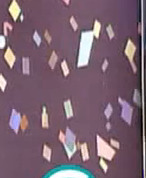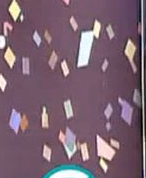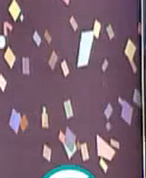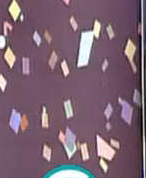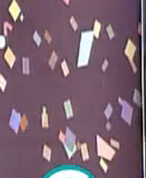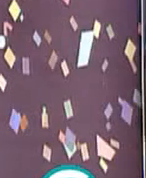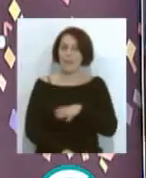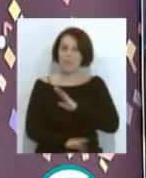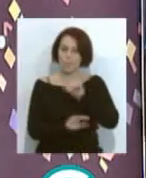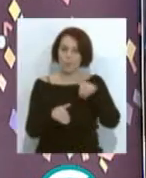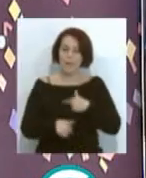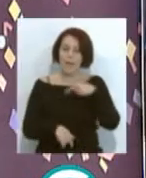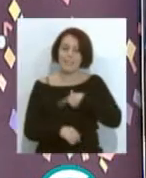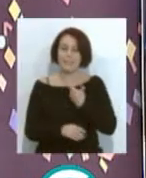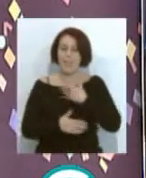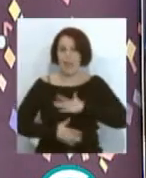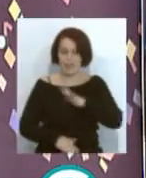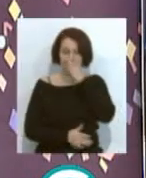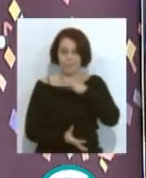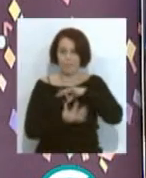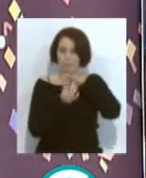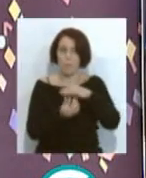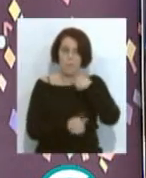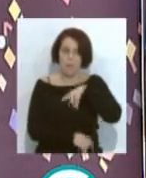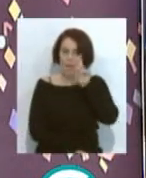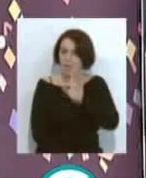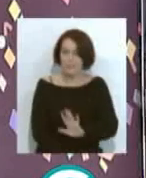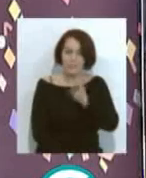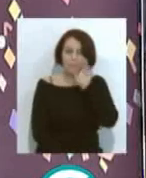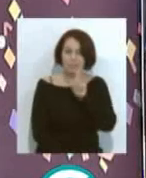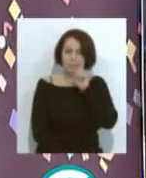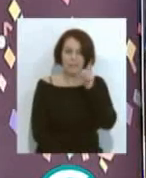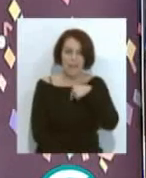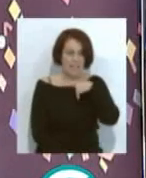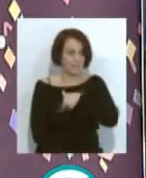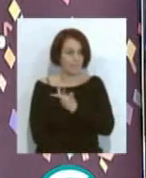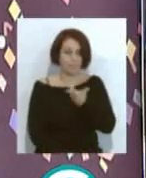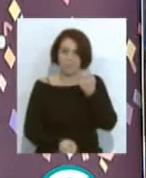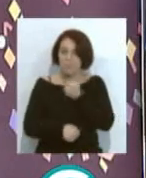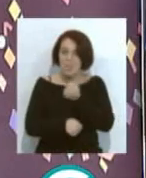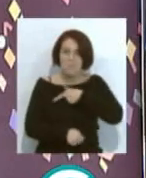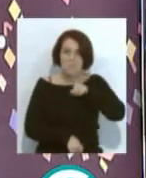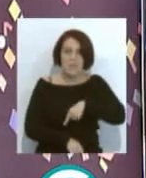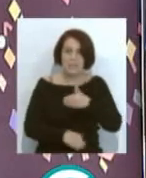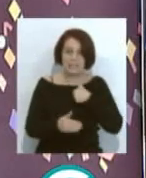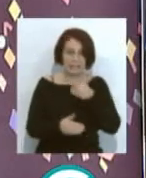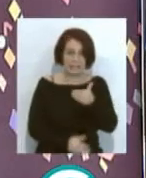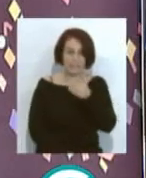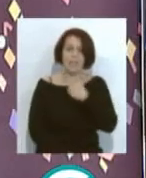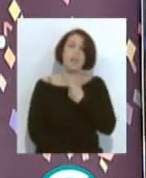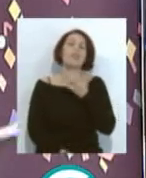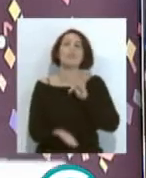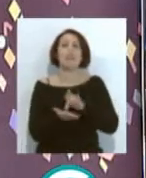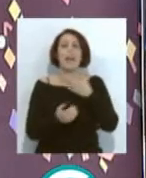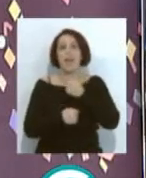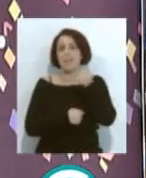Bueno, pues ya estamos de vuelta en este Haciendo Tipo, parece mentira ya a estas alturas del mes de diciembre, a las puertas de una celebración de